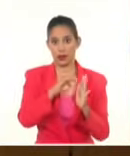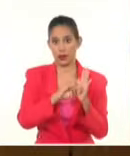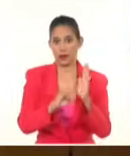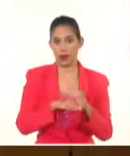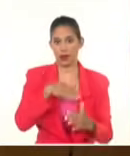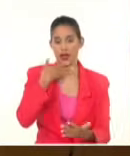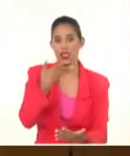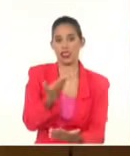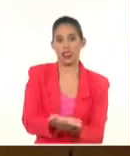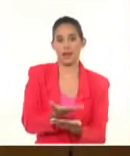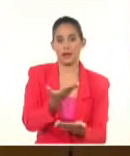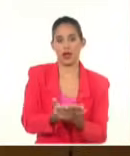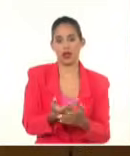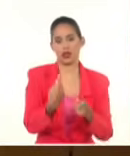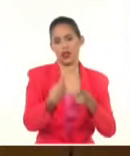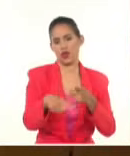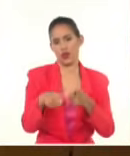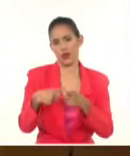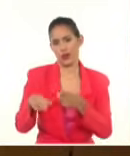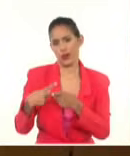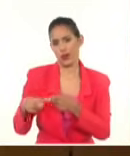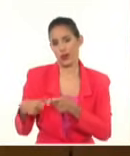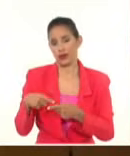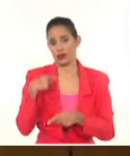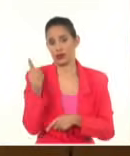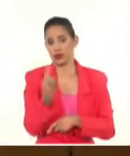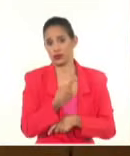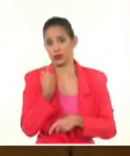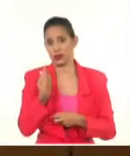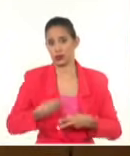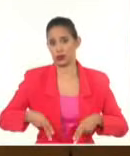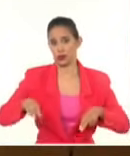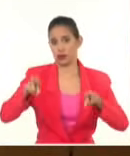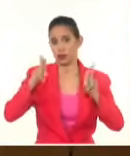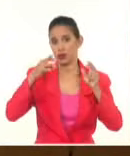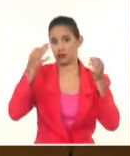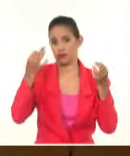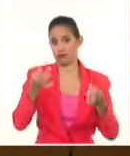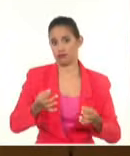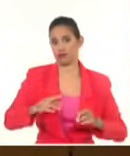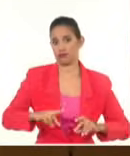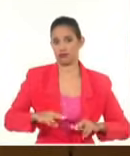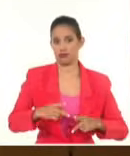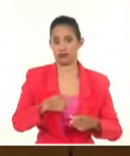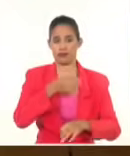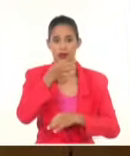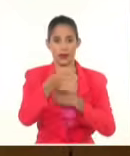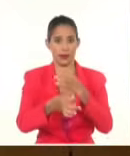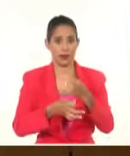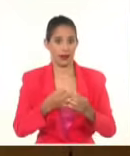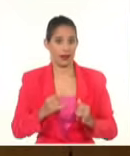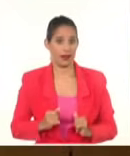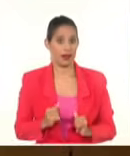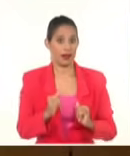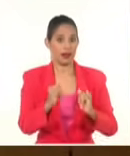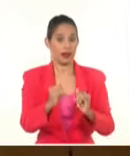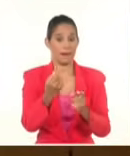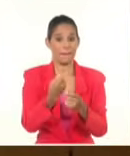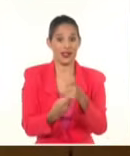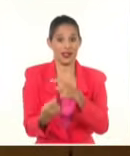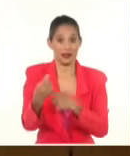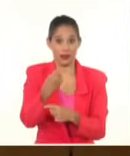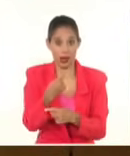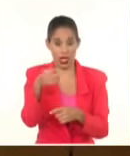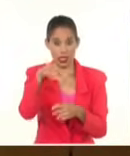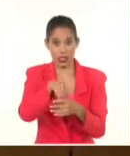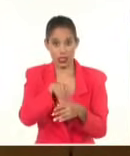demandas, etcétera. Es decir, todos estamos de acuerdo, estoy seguro, lo voy a repetir una vez más, que el principal recurso que tiene un país es su